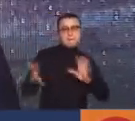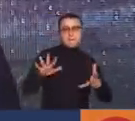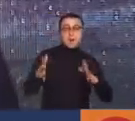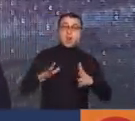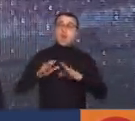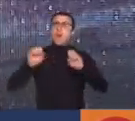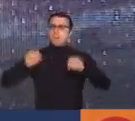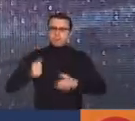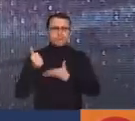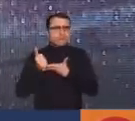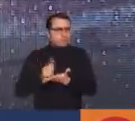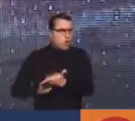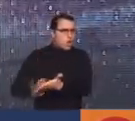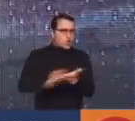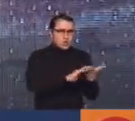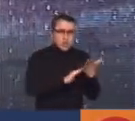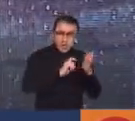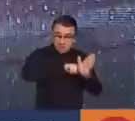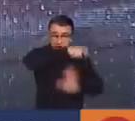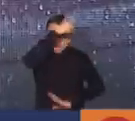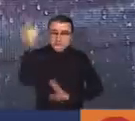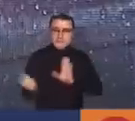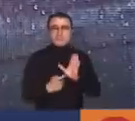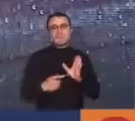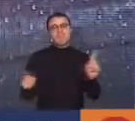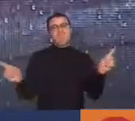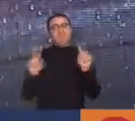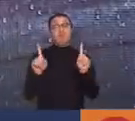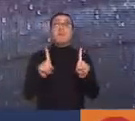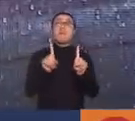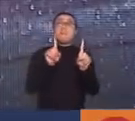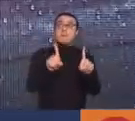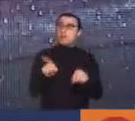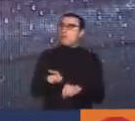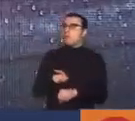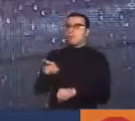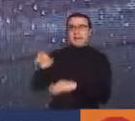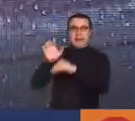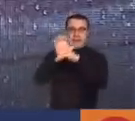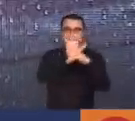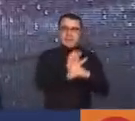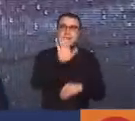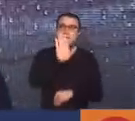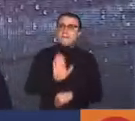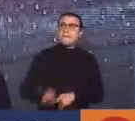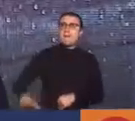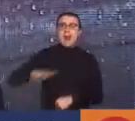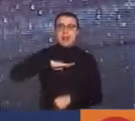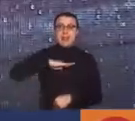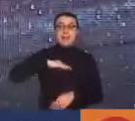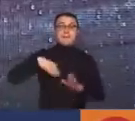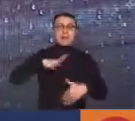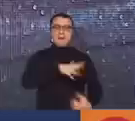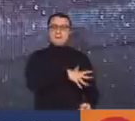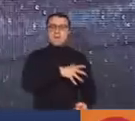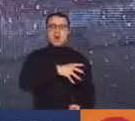los problemas que quisiéramos, pero de las entidades territoriales la más poderosa es el Distrito